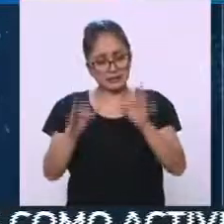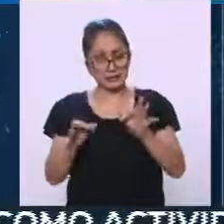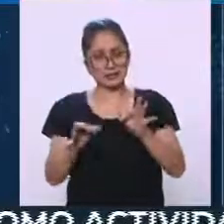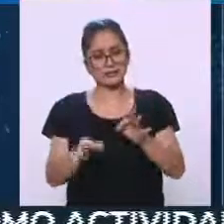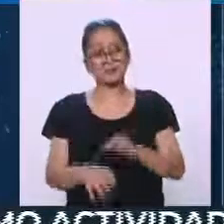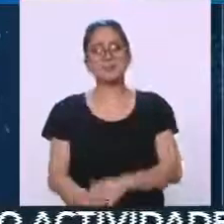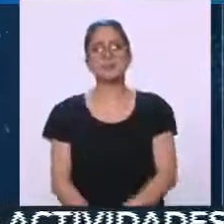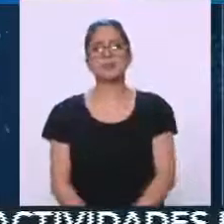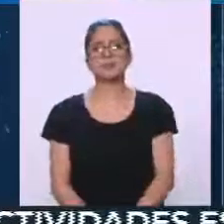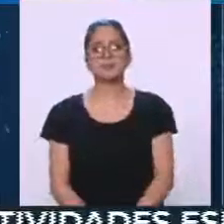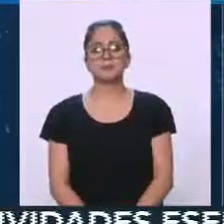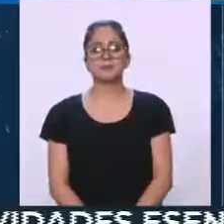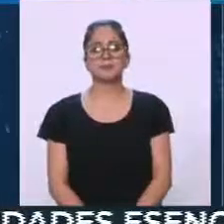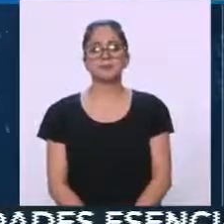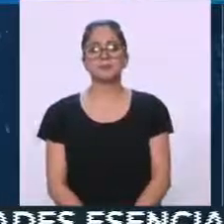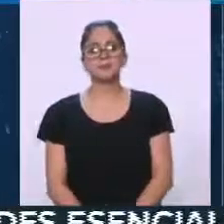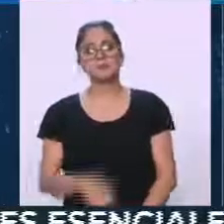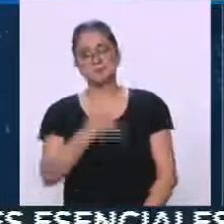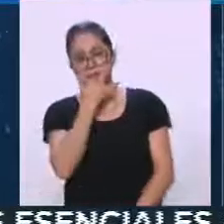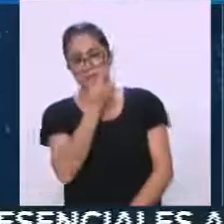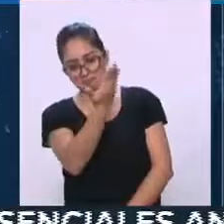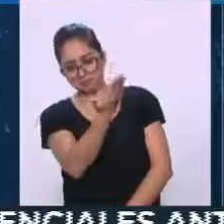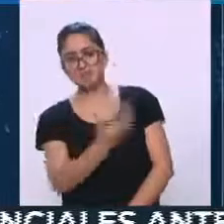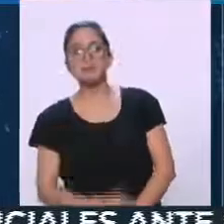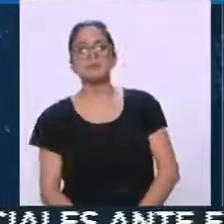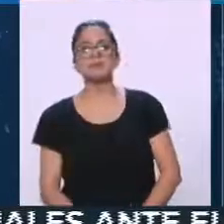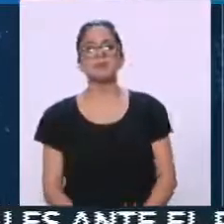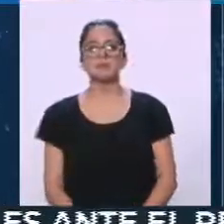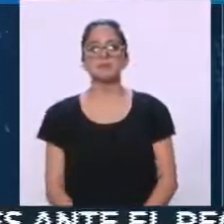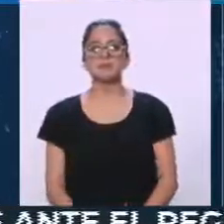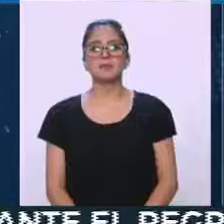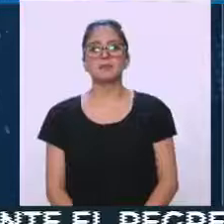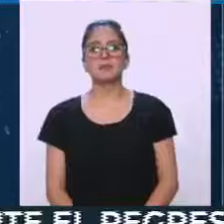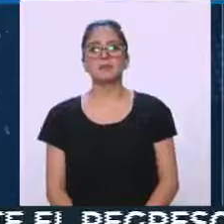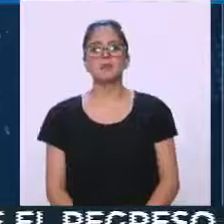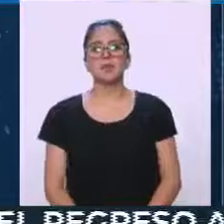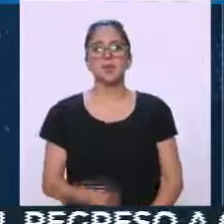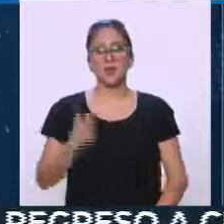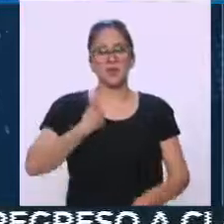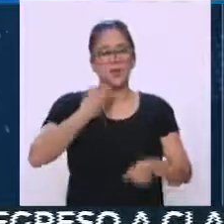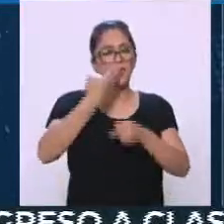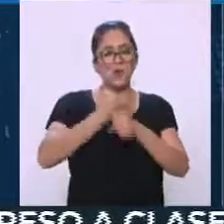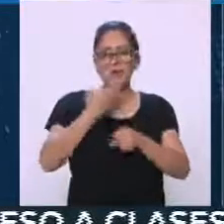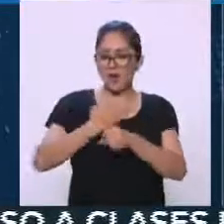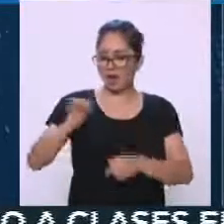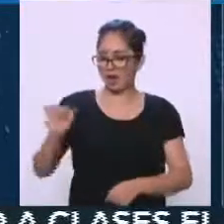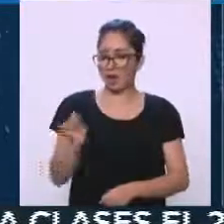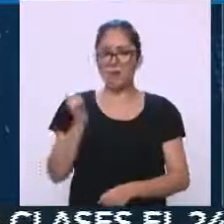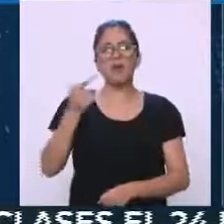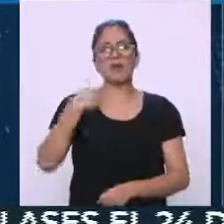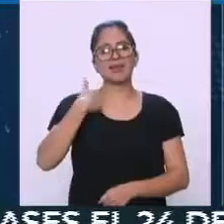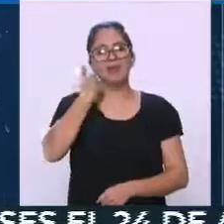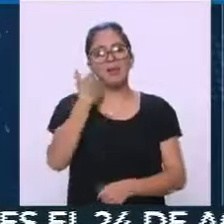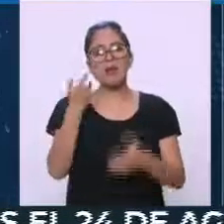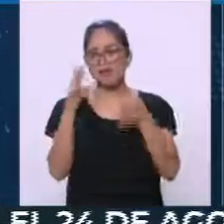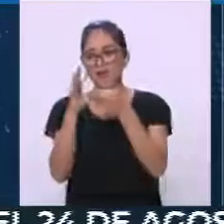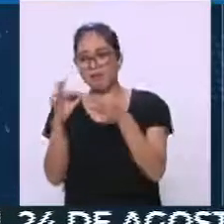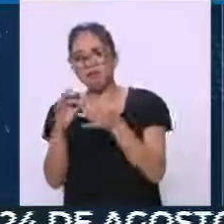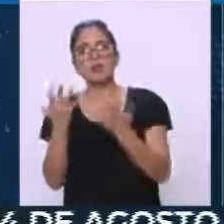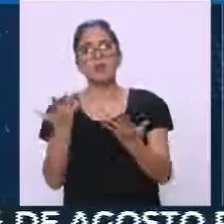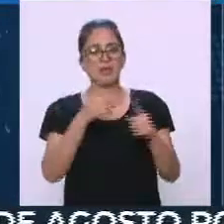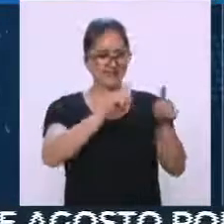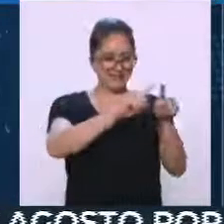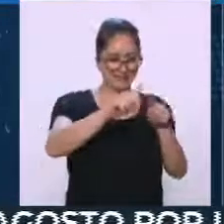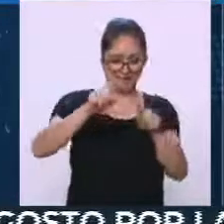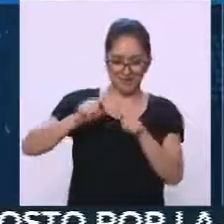Sí. Adelante. No, bueno, yo nada más quería comentar, bueno, aprovechando eso que comentas acerca de la diferencia entre las